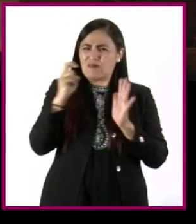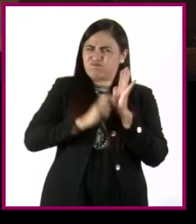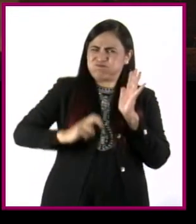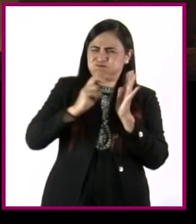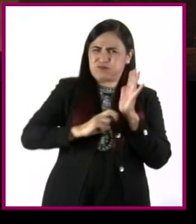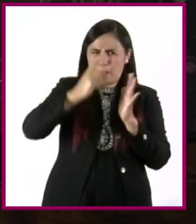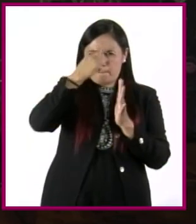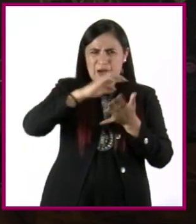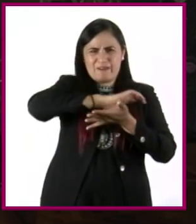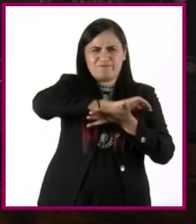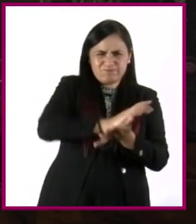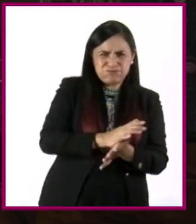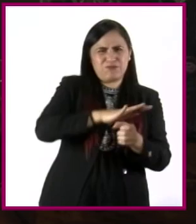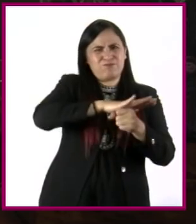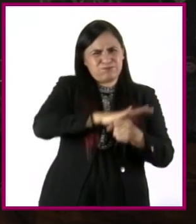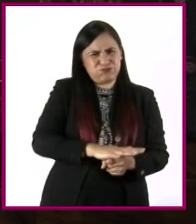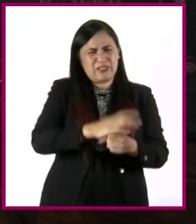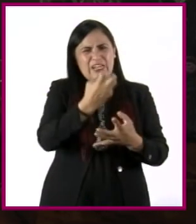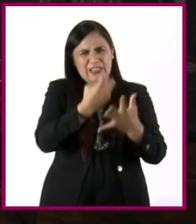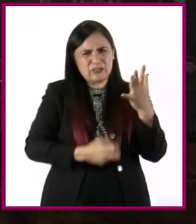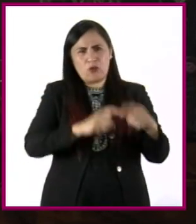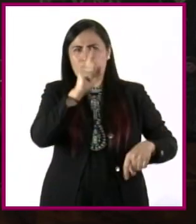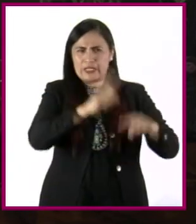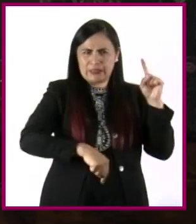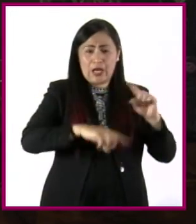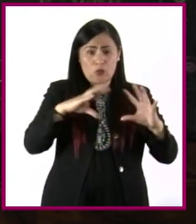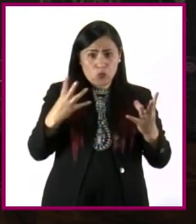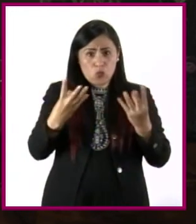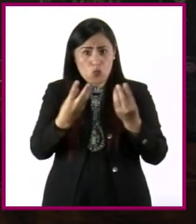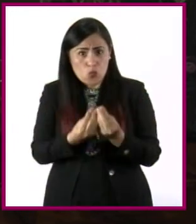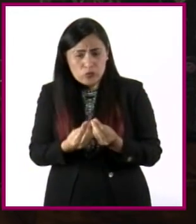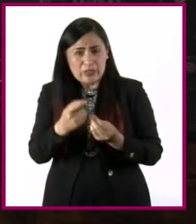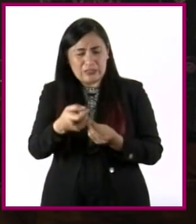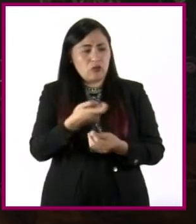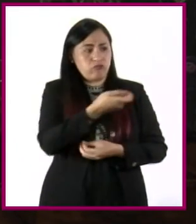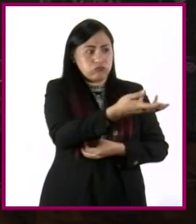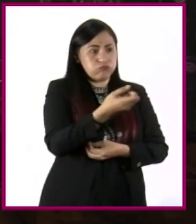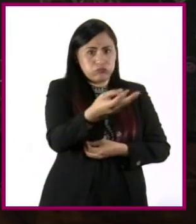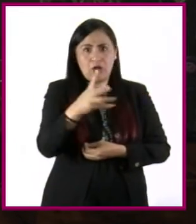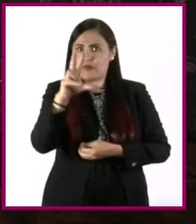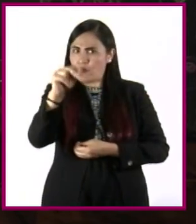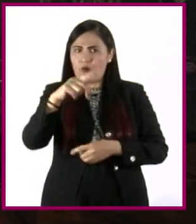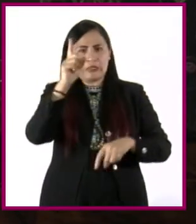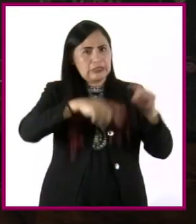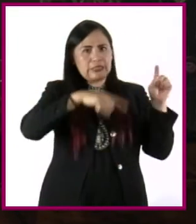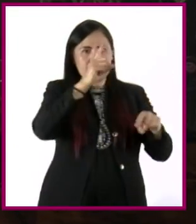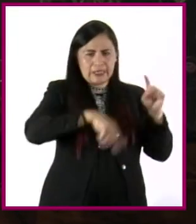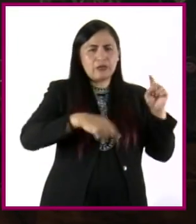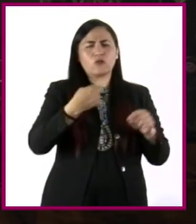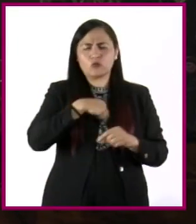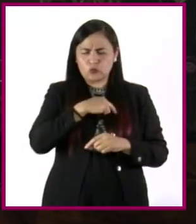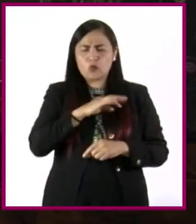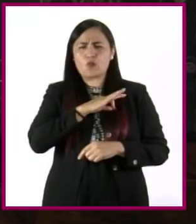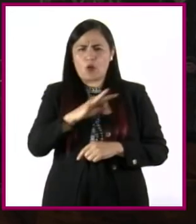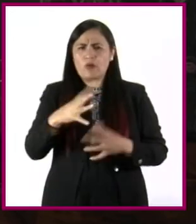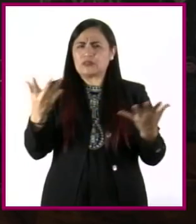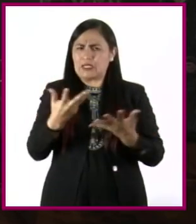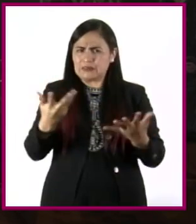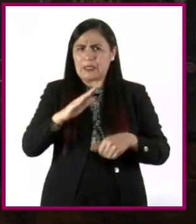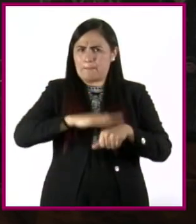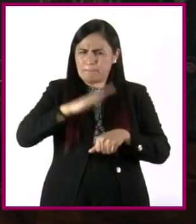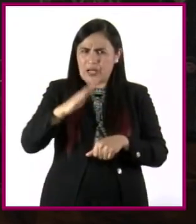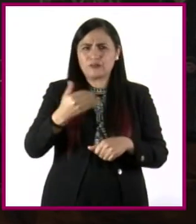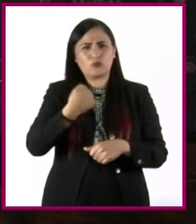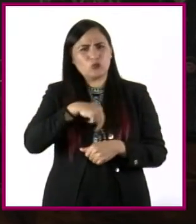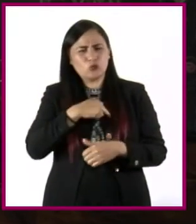discriminación y la violencia. Juntos, unidos, resignificando las etiquetas, podemos tratar de hacer algo. Nosotros, las y los jóvenes, somos